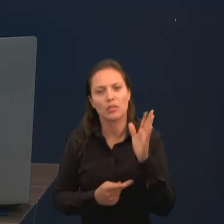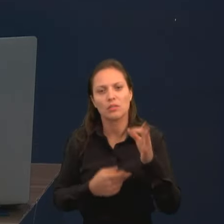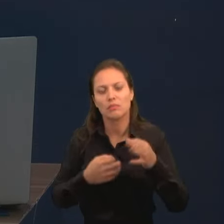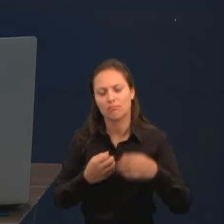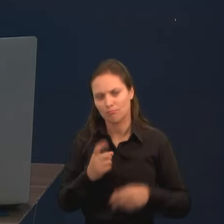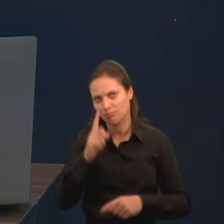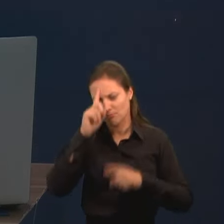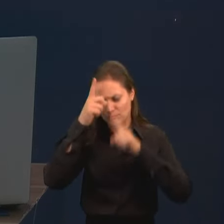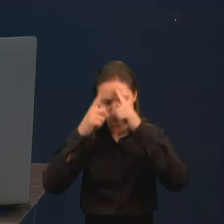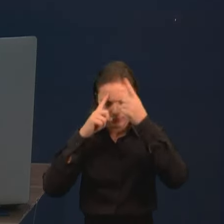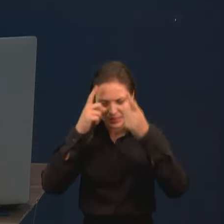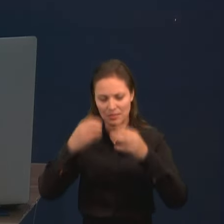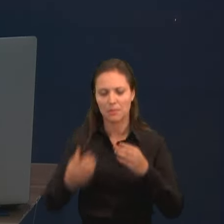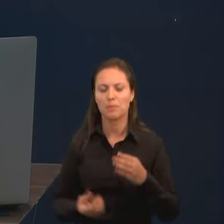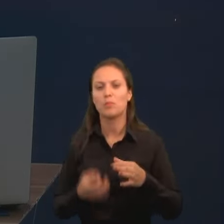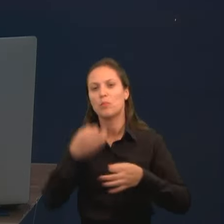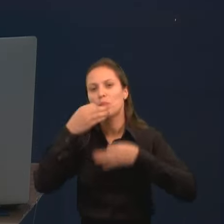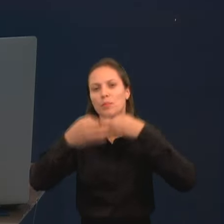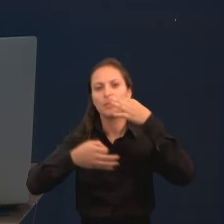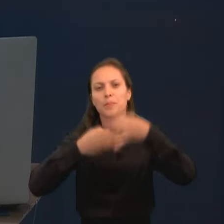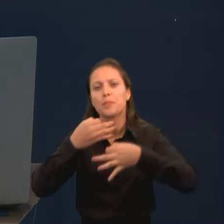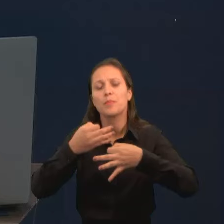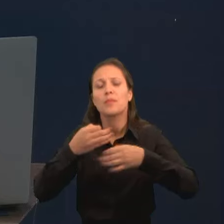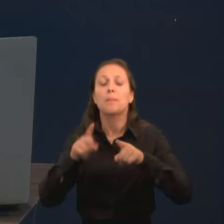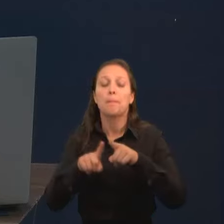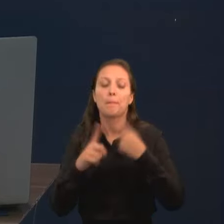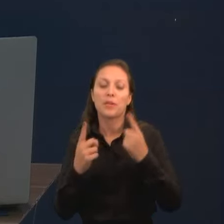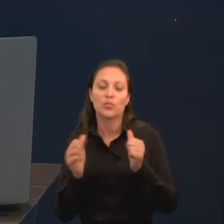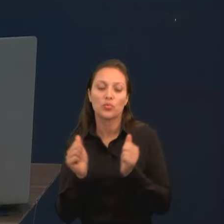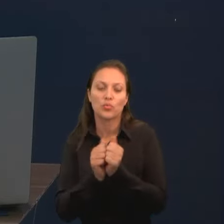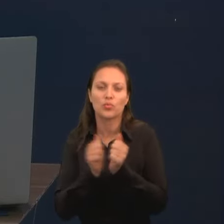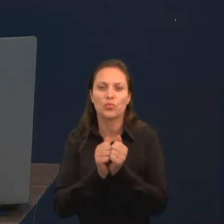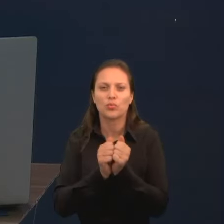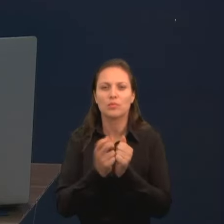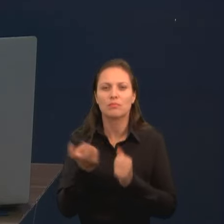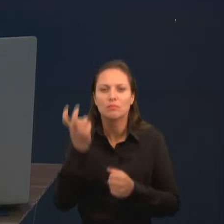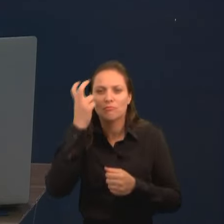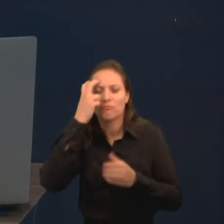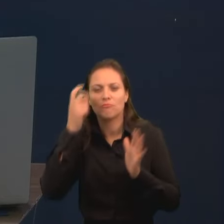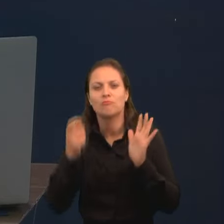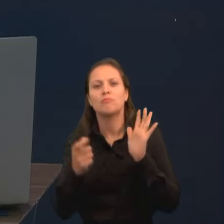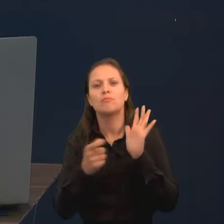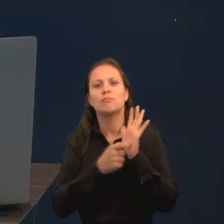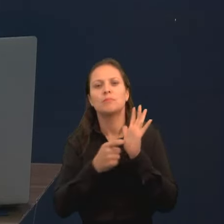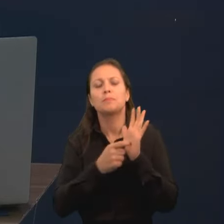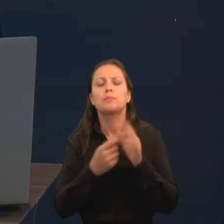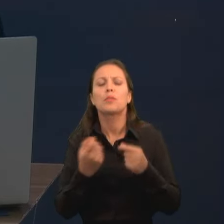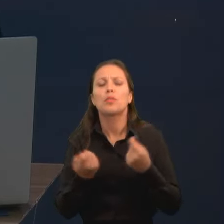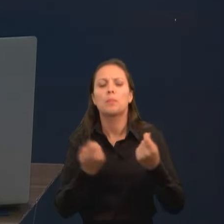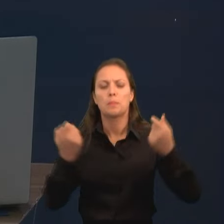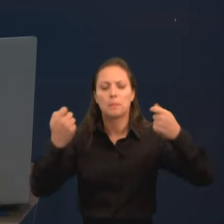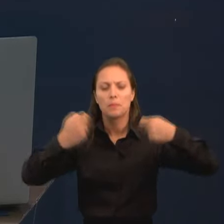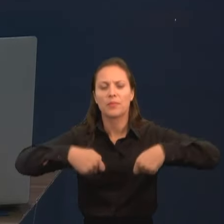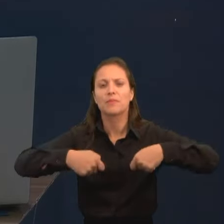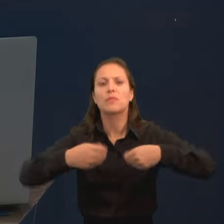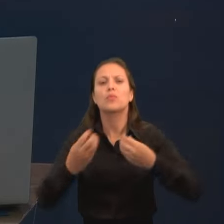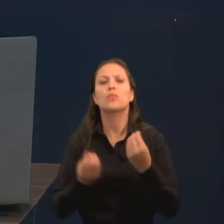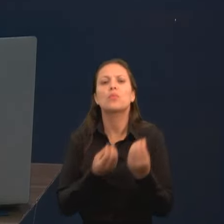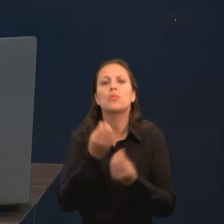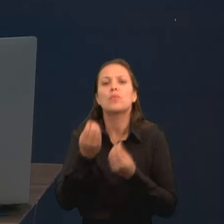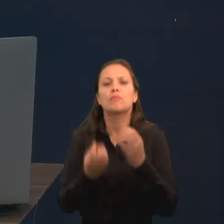políticas y formamos nuestra opinión. Sucede que con la entrada de la inteligencia artificial, en primer lugar, tenemos la